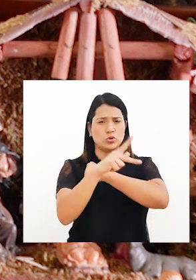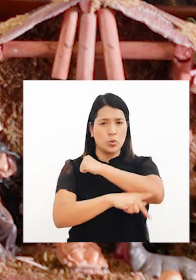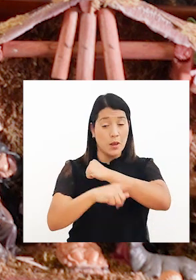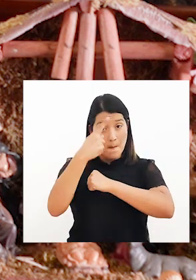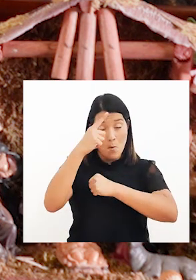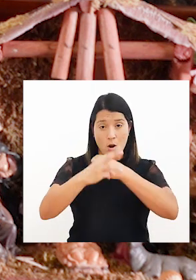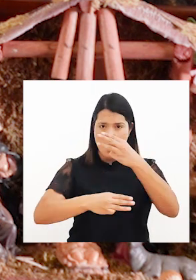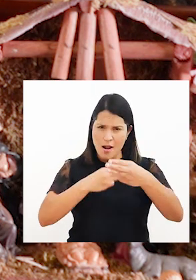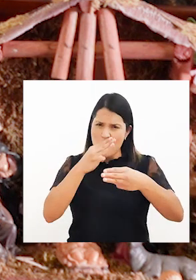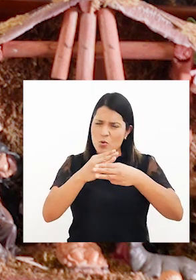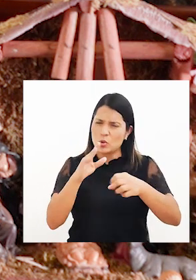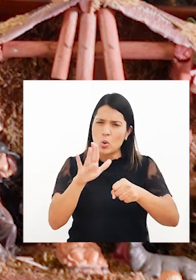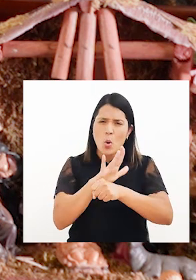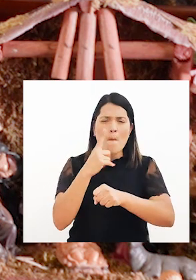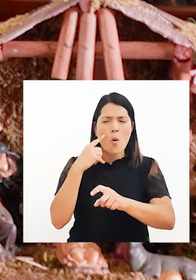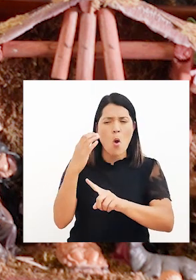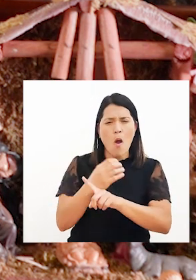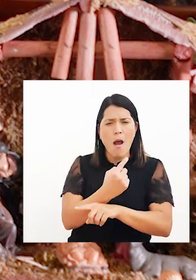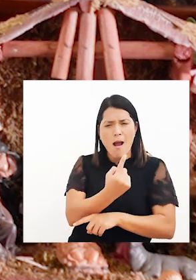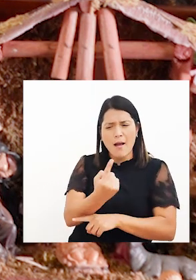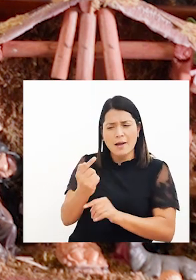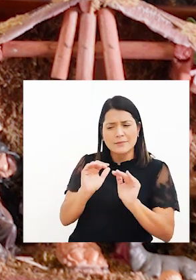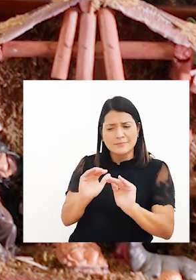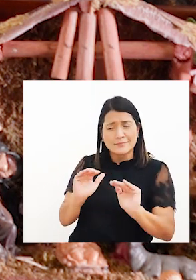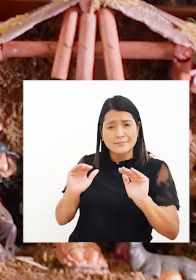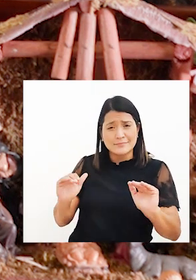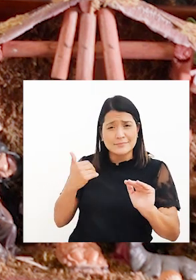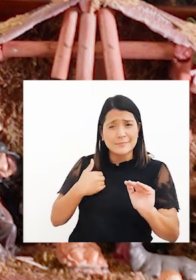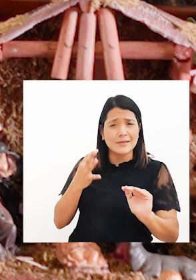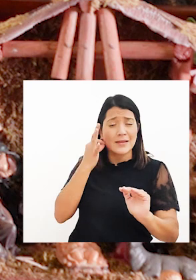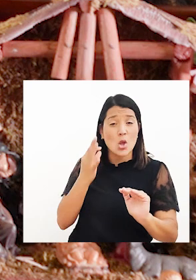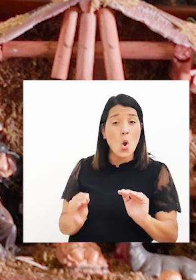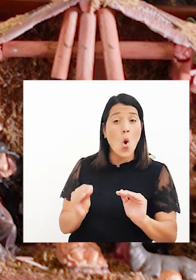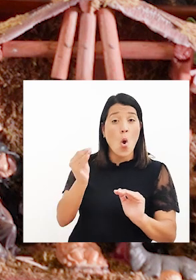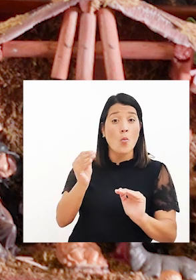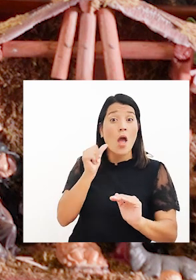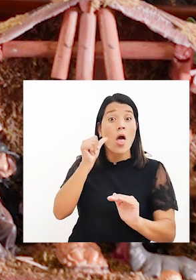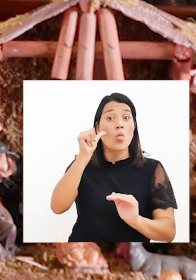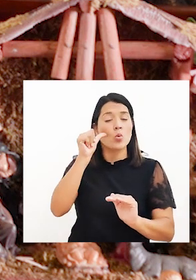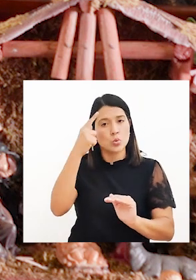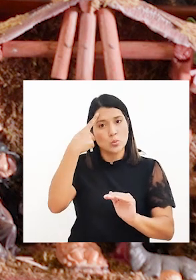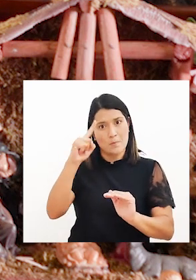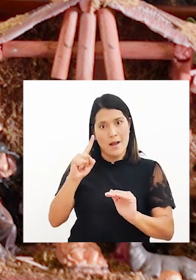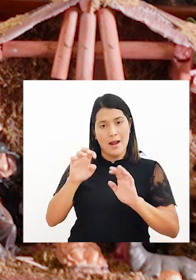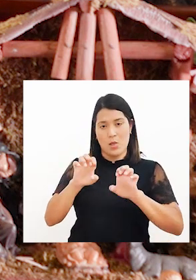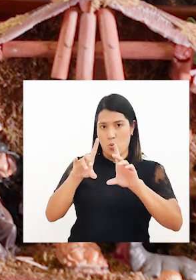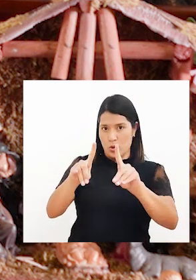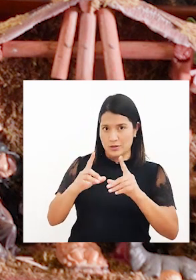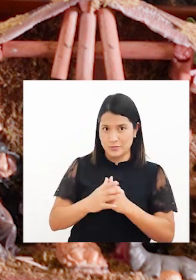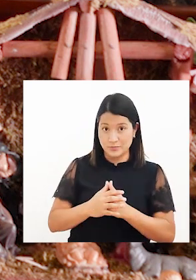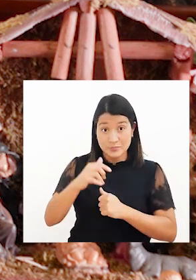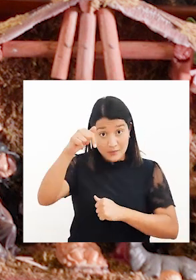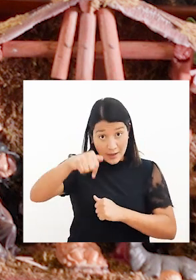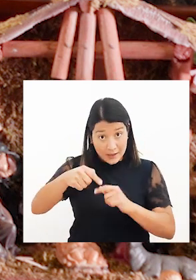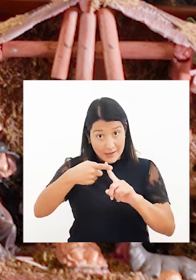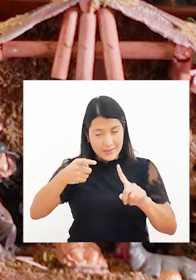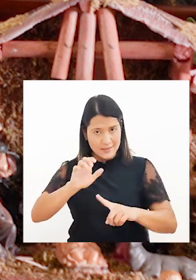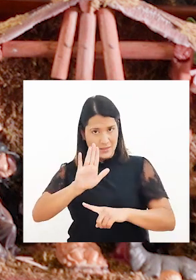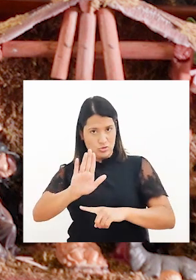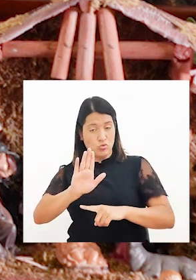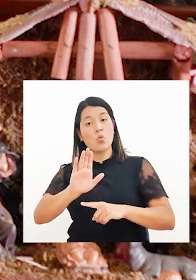planeta, por esos niños, niñas, jóvenes y adultos en beneficio de la educación. Acá, desde su